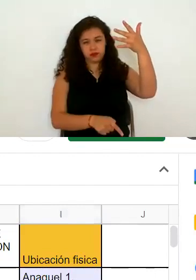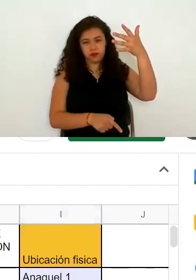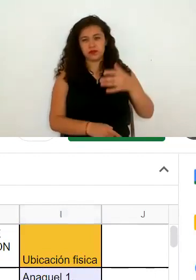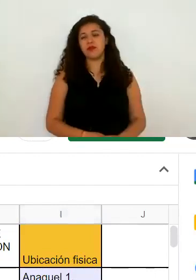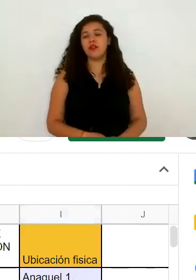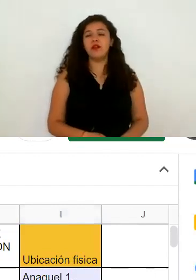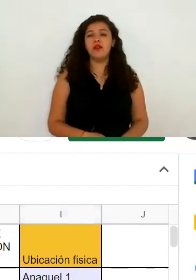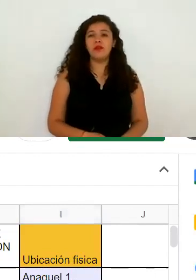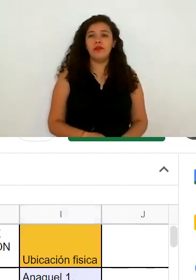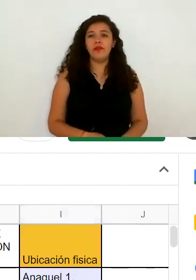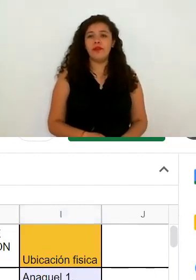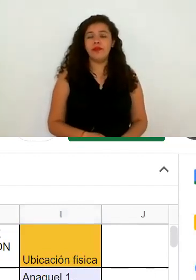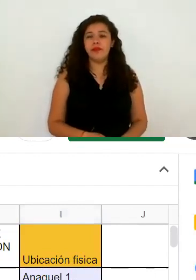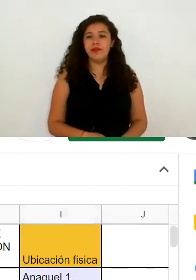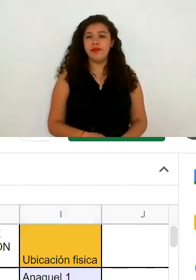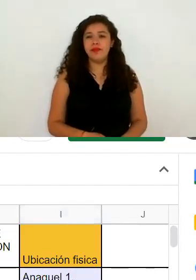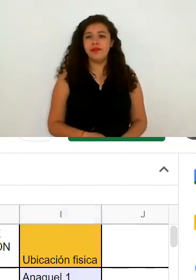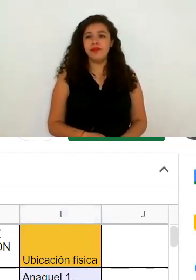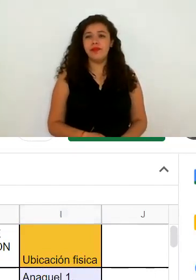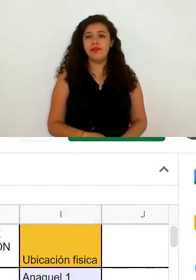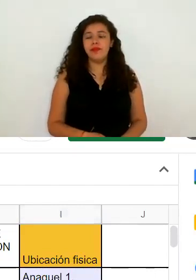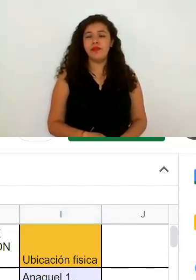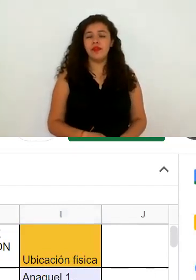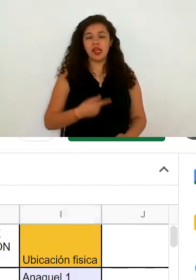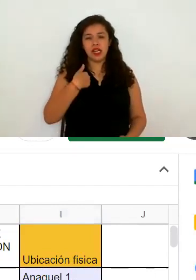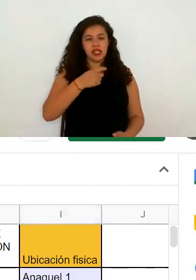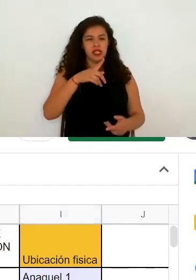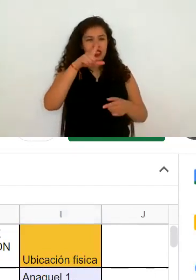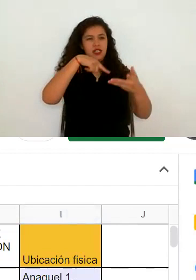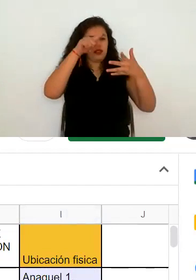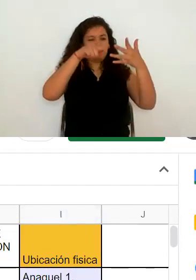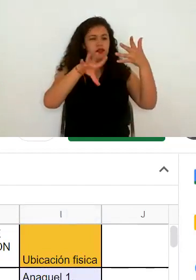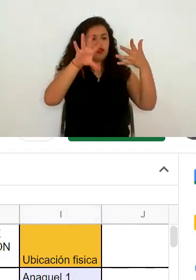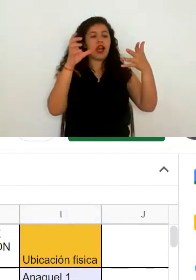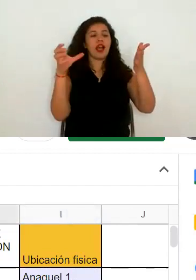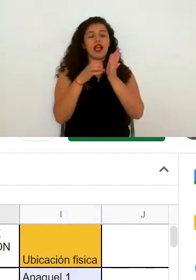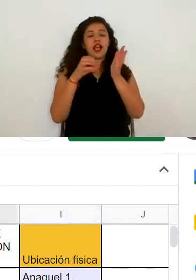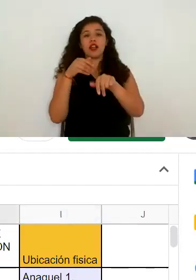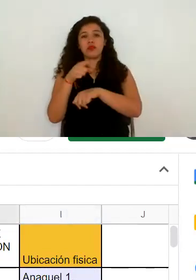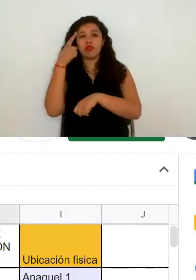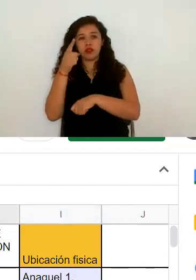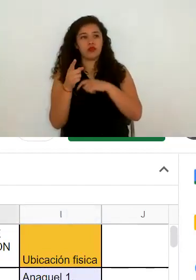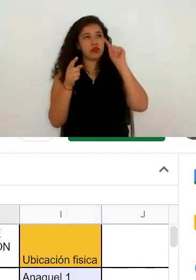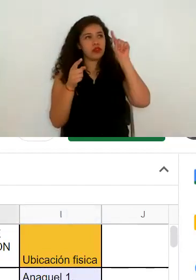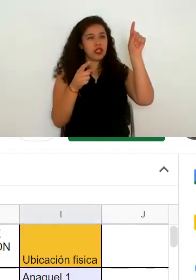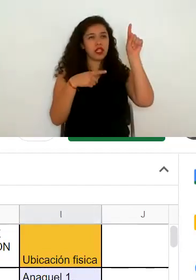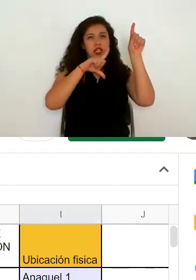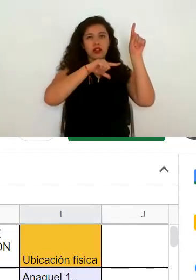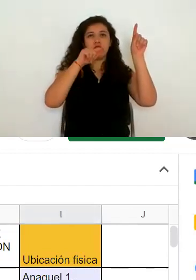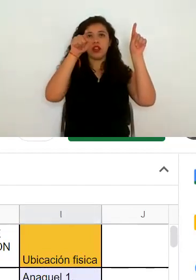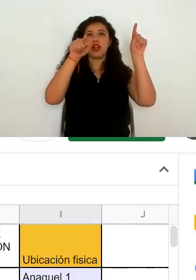y si quieren el expediente María Elena Trujillo, está en la caja 1, anaquel 1 entre paño 1. Y de esa